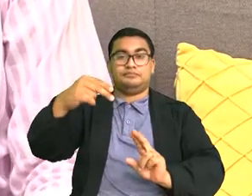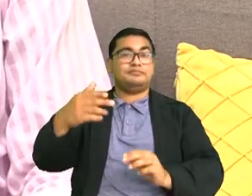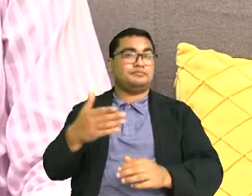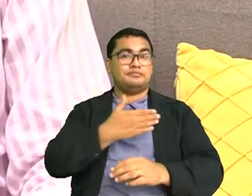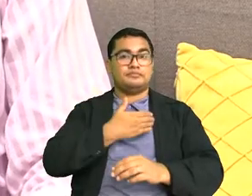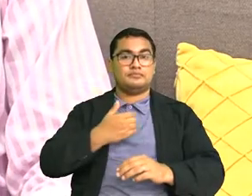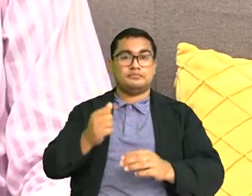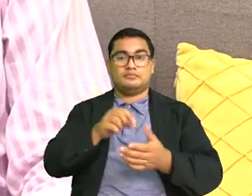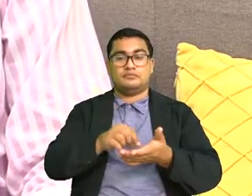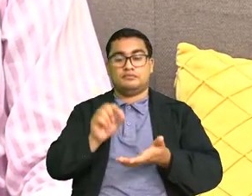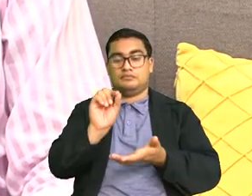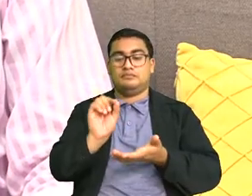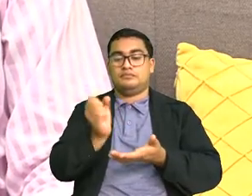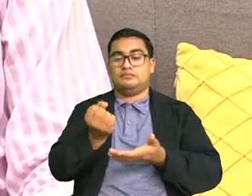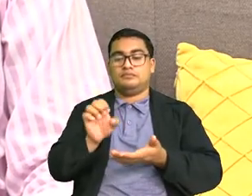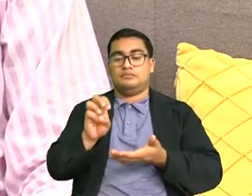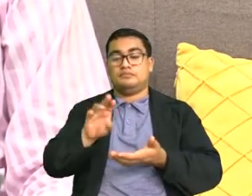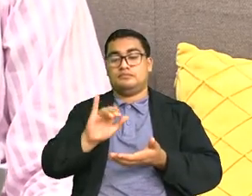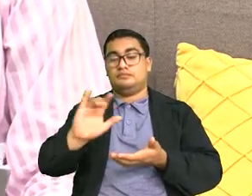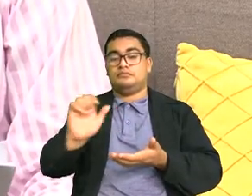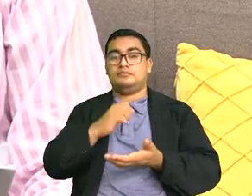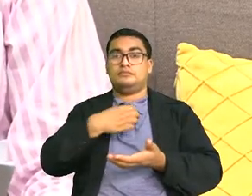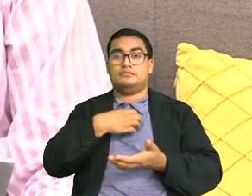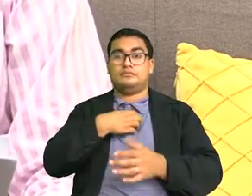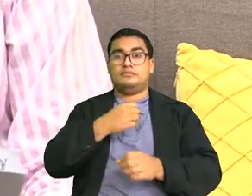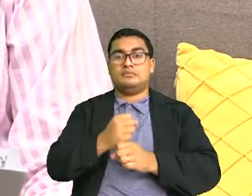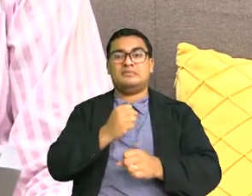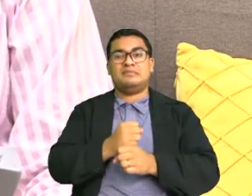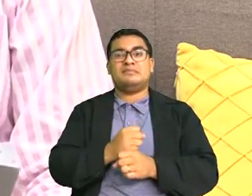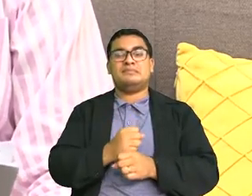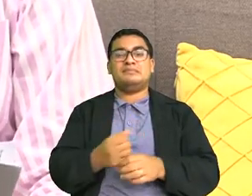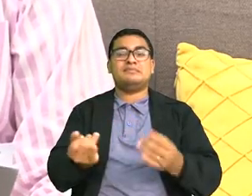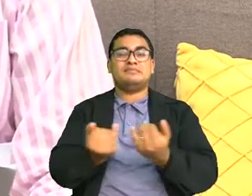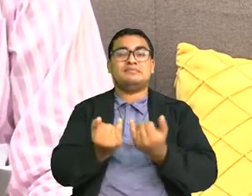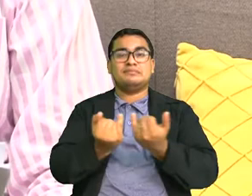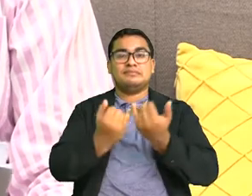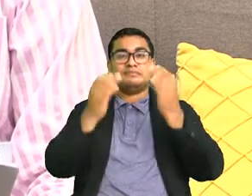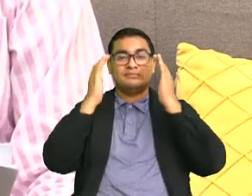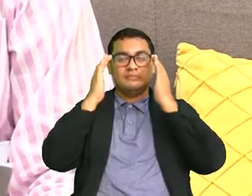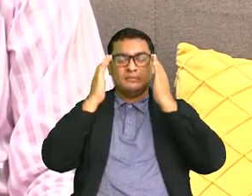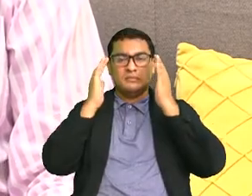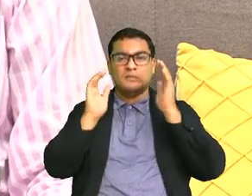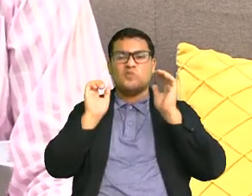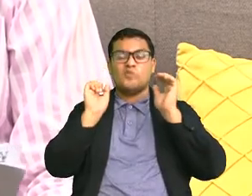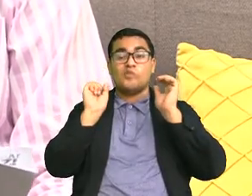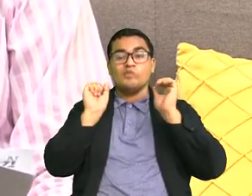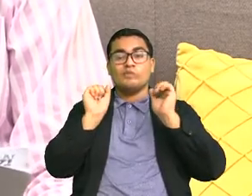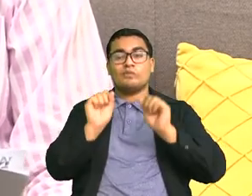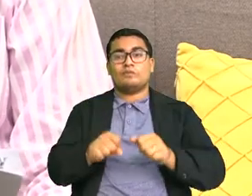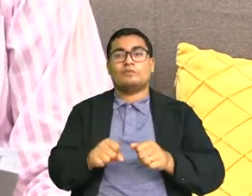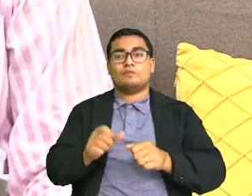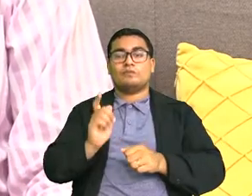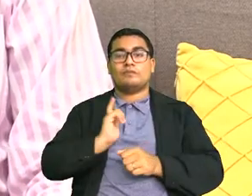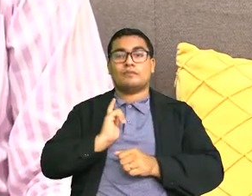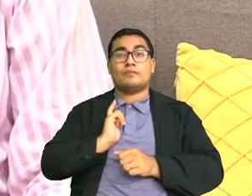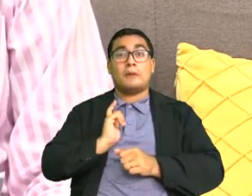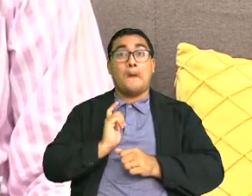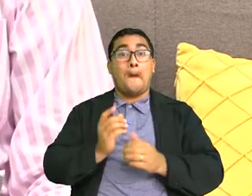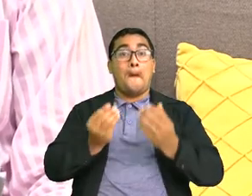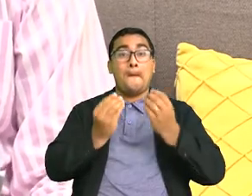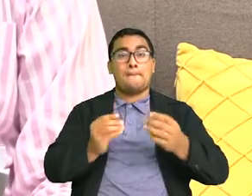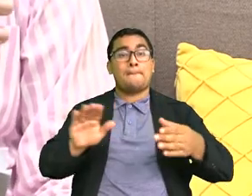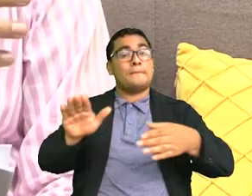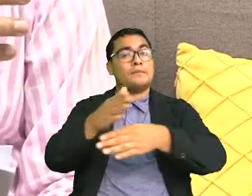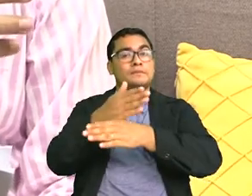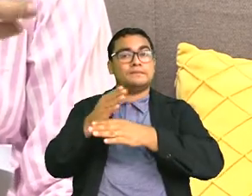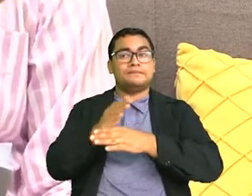pero bajo nuestras condiciones también trabajando en función de obtener muchas muchas variedades que